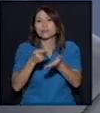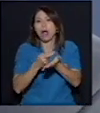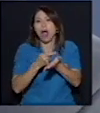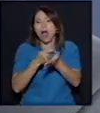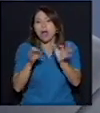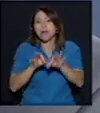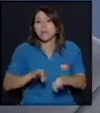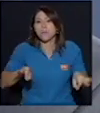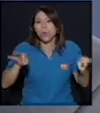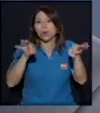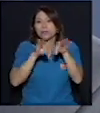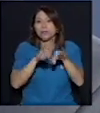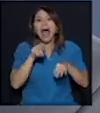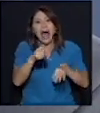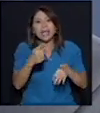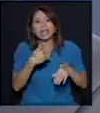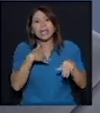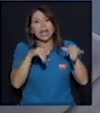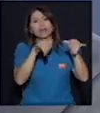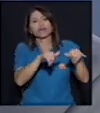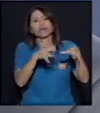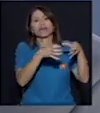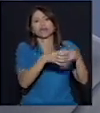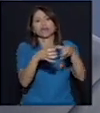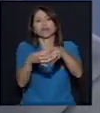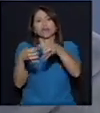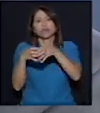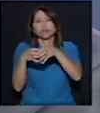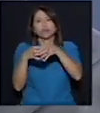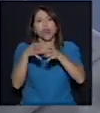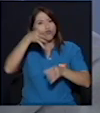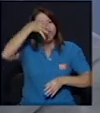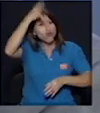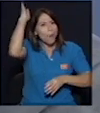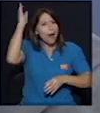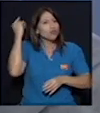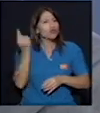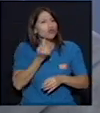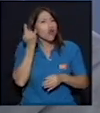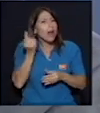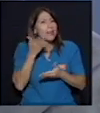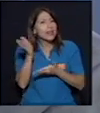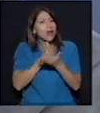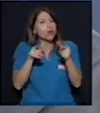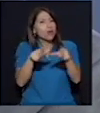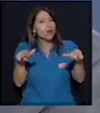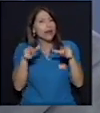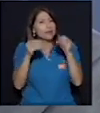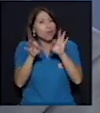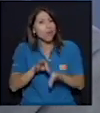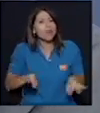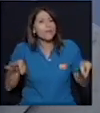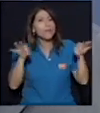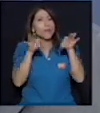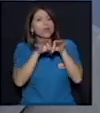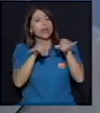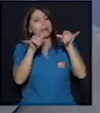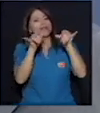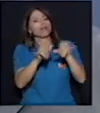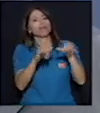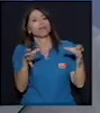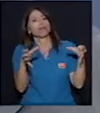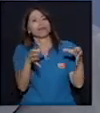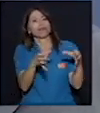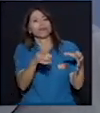tenían estacionadas legiones. Normalmente los romanos solo en los lugares muy importantes estacionaban legiones, y eso porque daba un gran